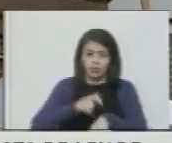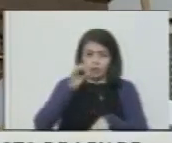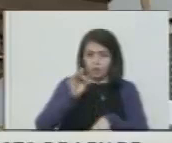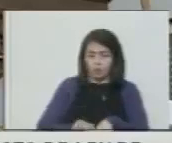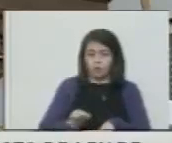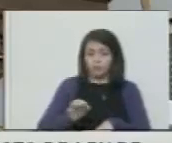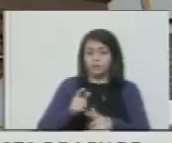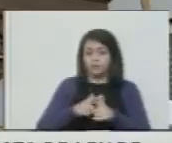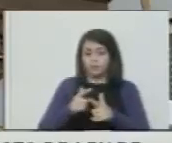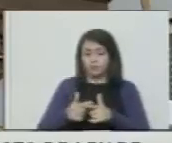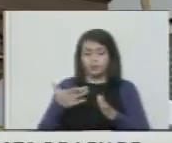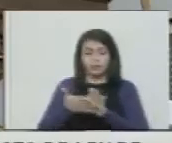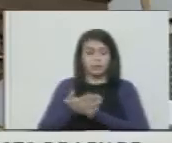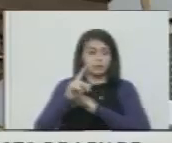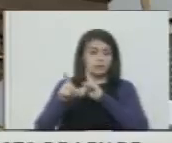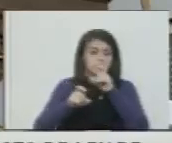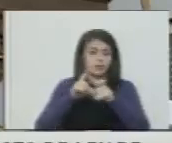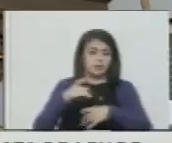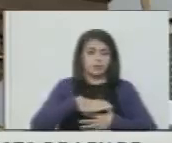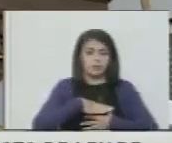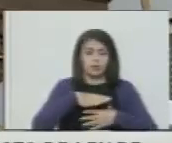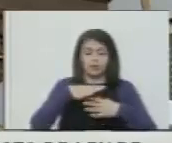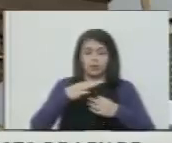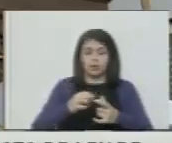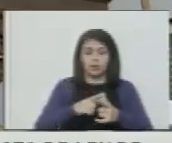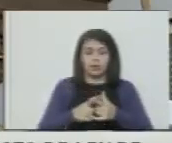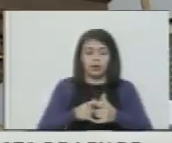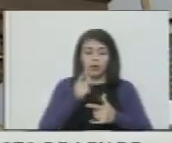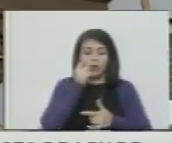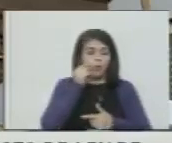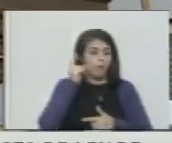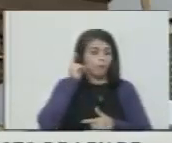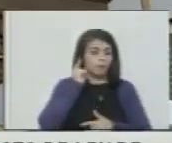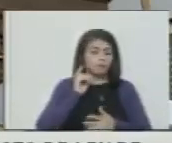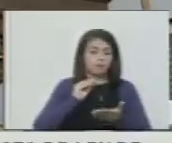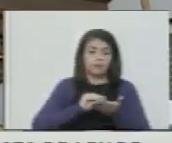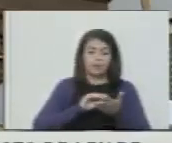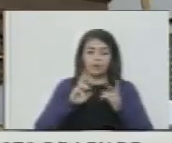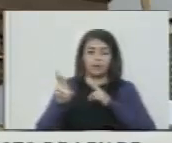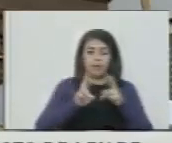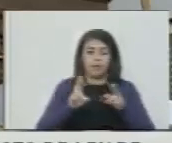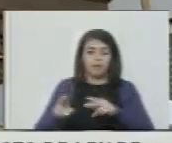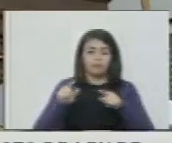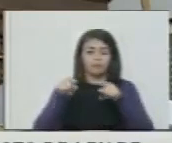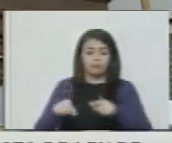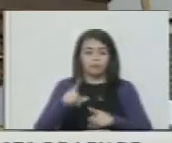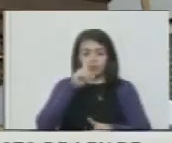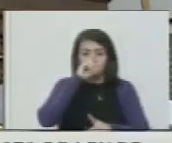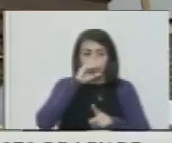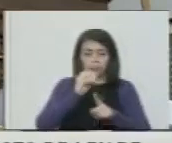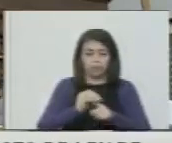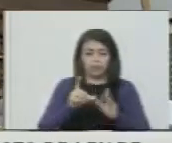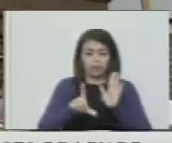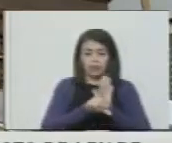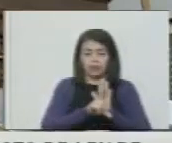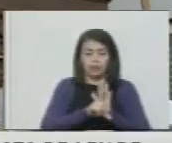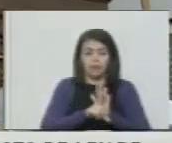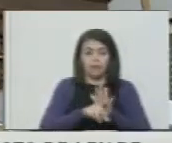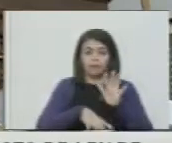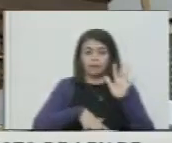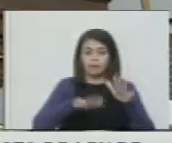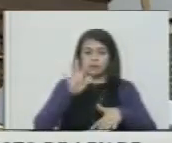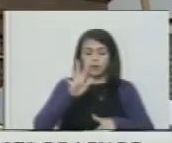oportuna y adecuada las consultas que formulen los interesados e interesadas en relación con la materia objeto de esta